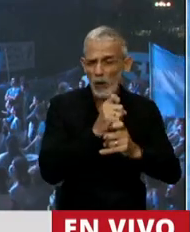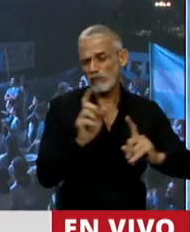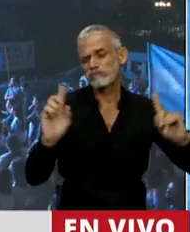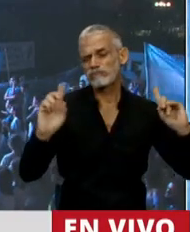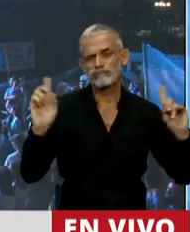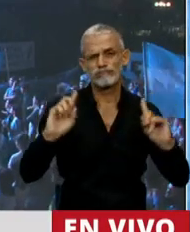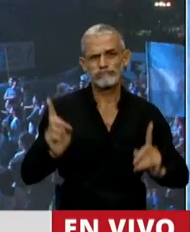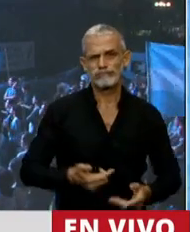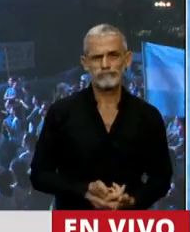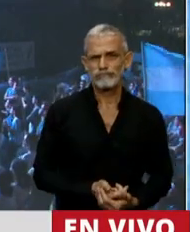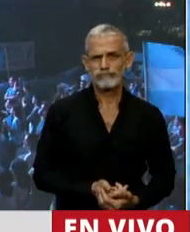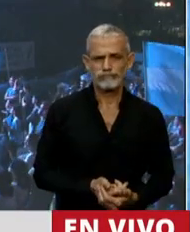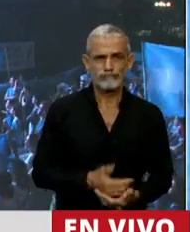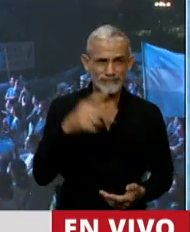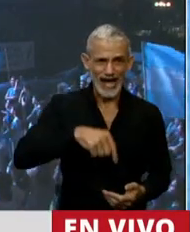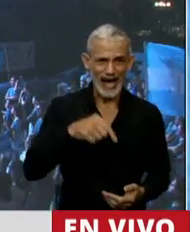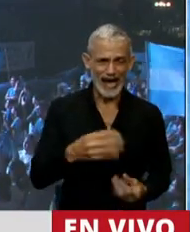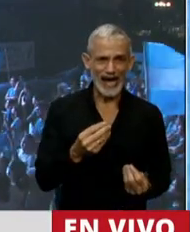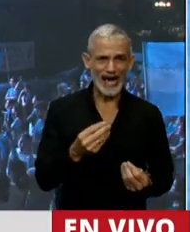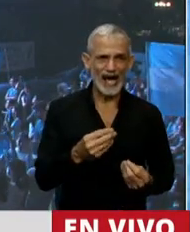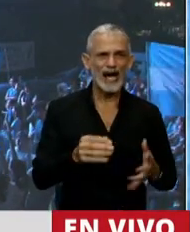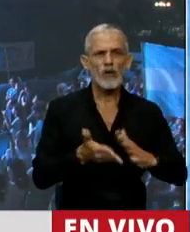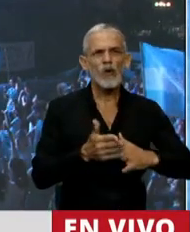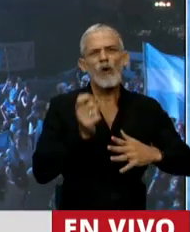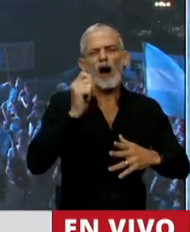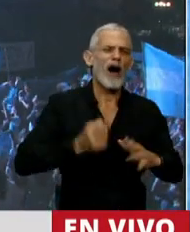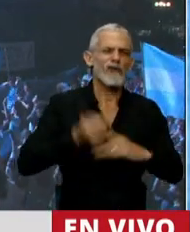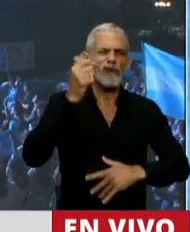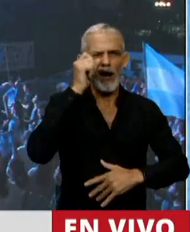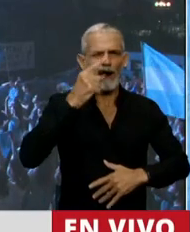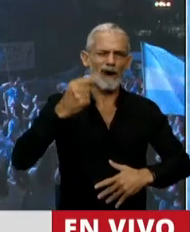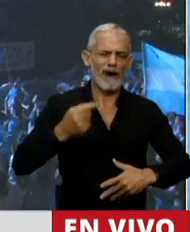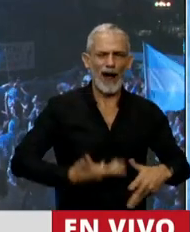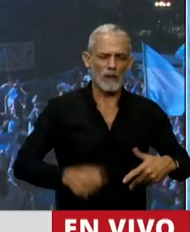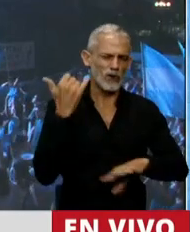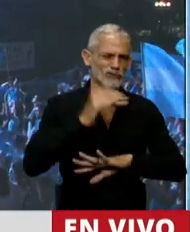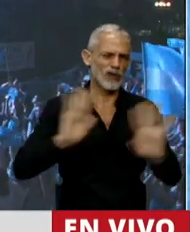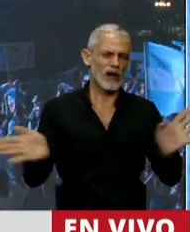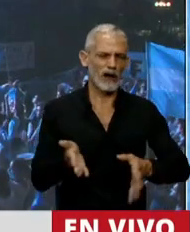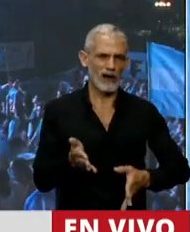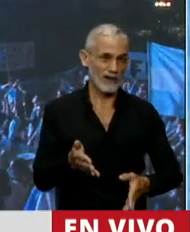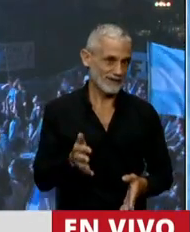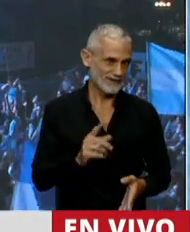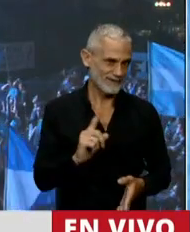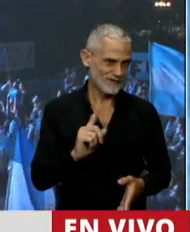problema. Acá es el camino más fácil. Acá tenemos que apostar